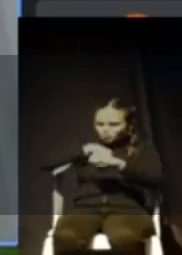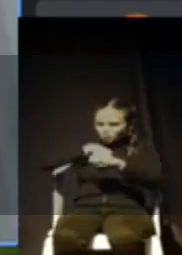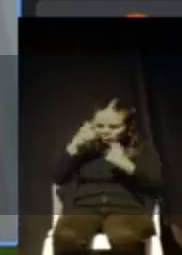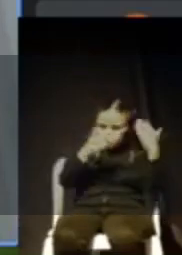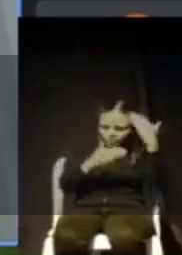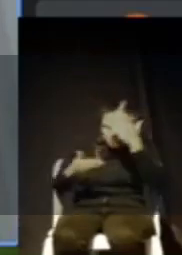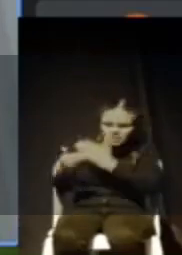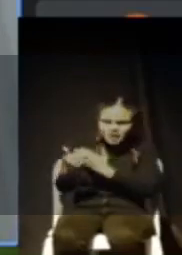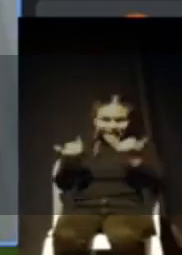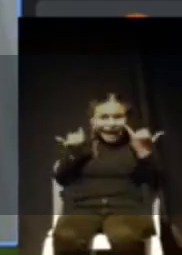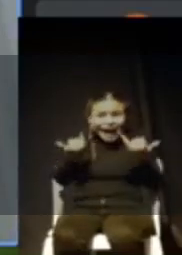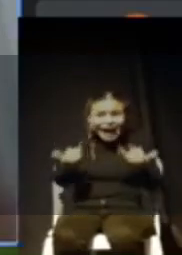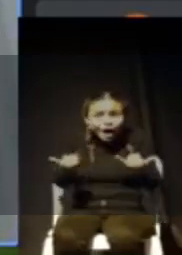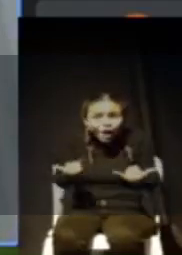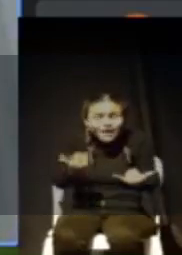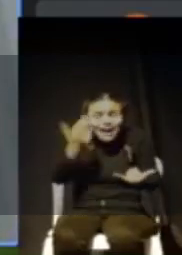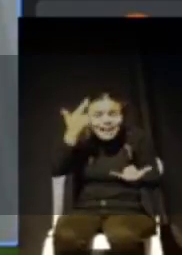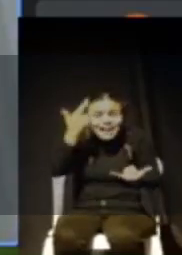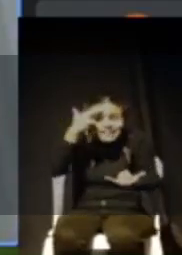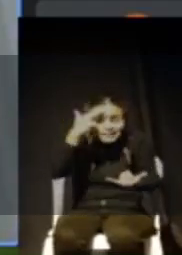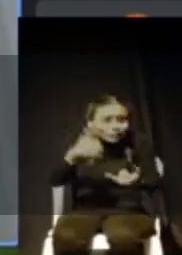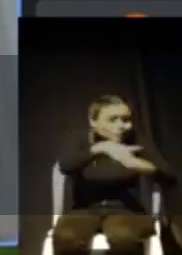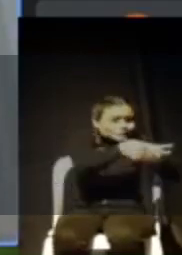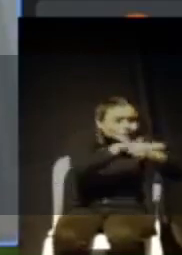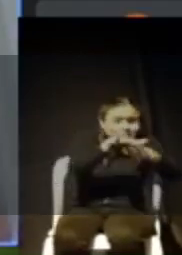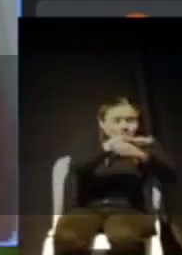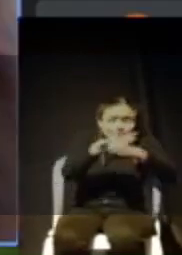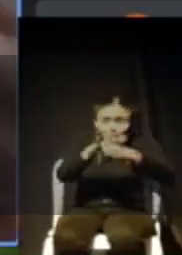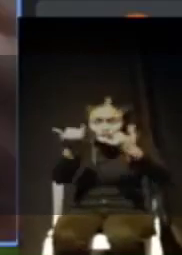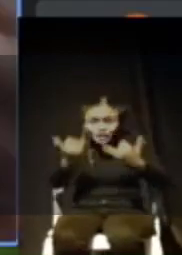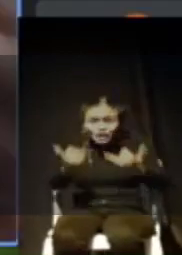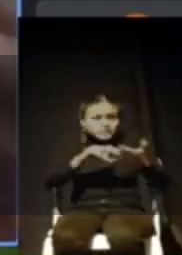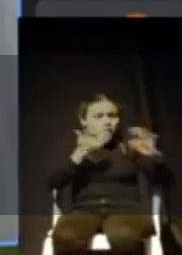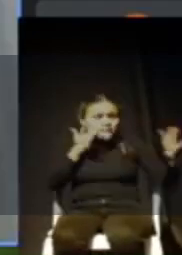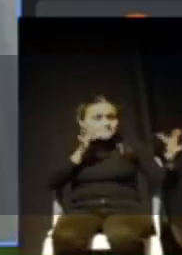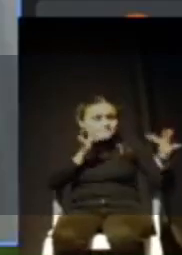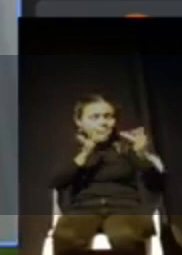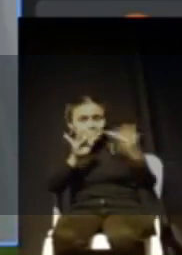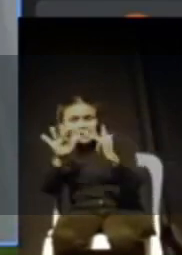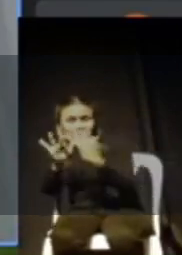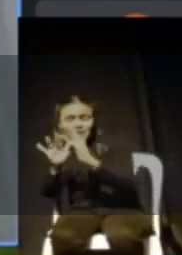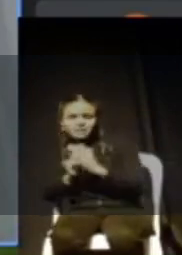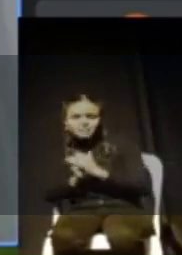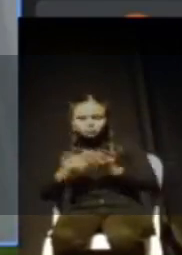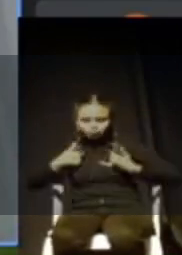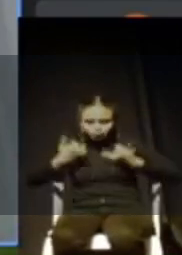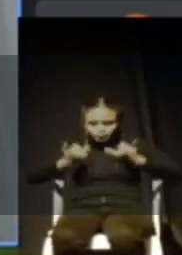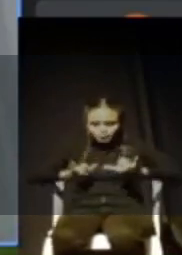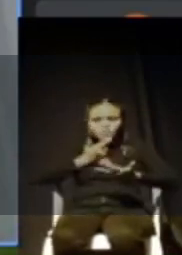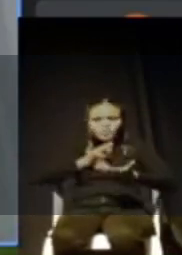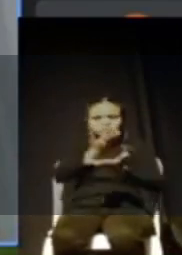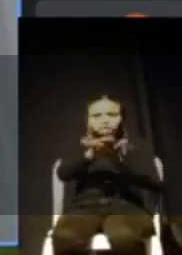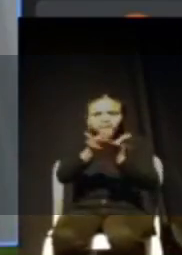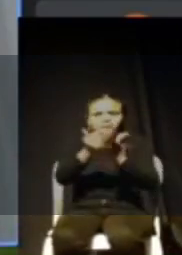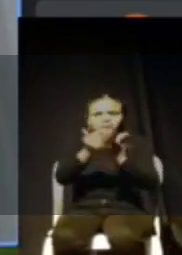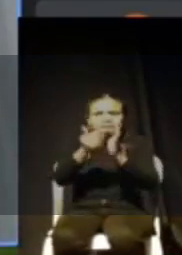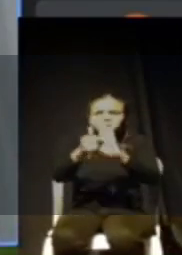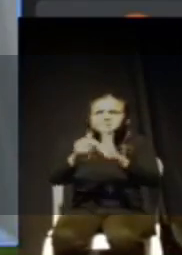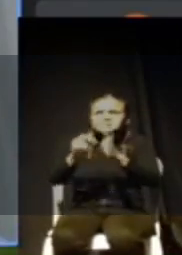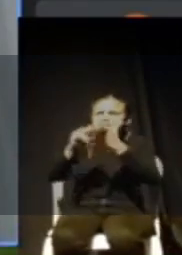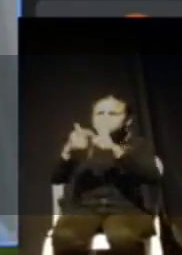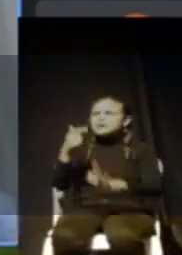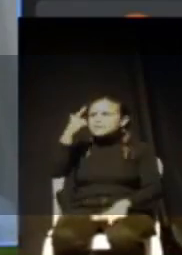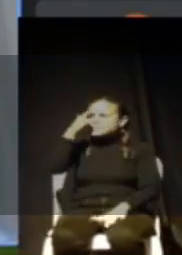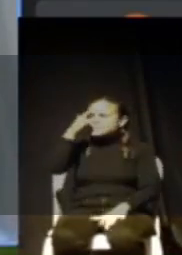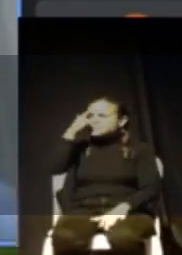para poder cobrar sentido en el mundo actual y ser coherente con la historicidad del desobligamiento. Y aquí estoy planteando esa maafa, ¿no? Esa gran